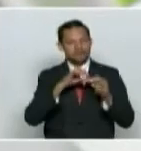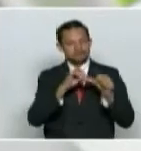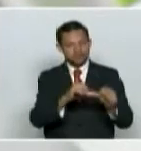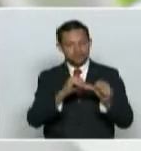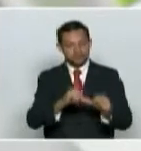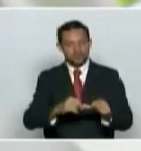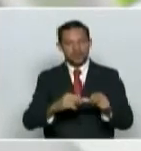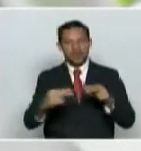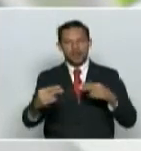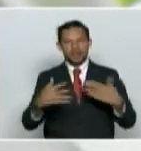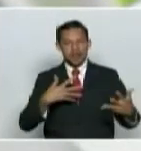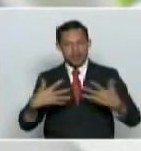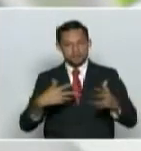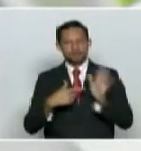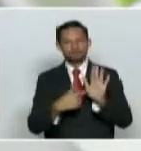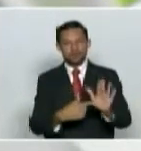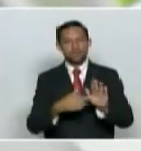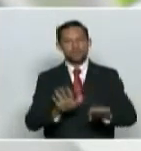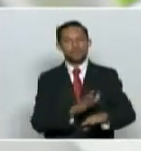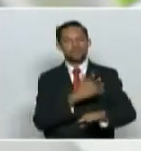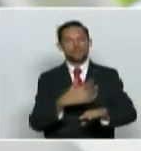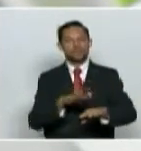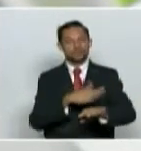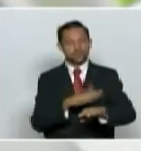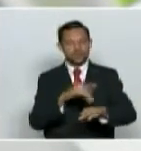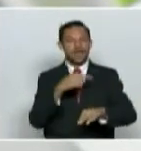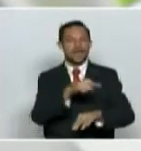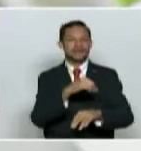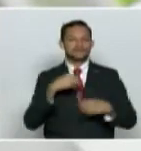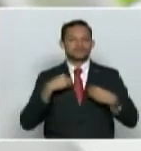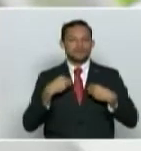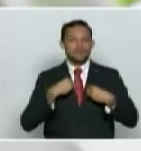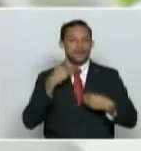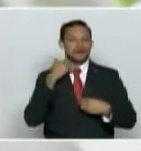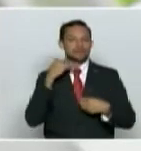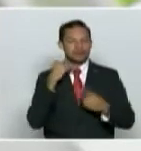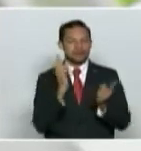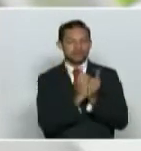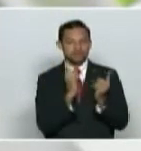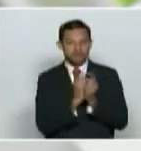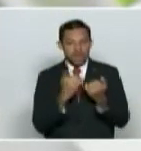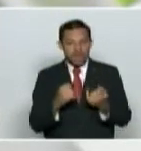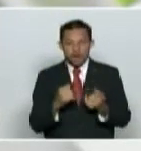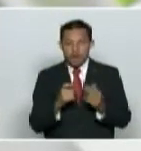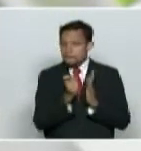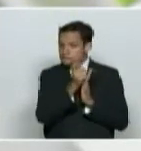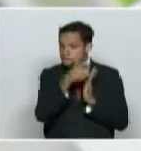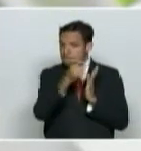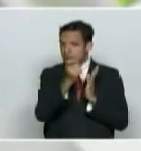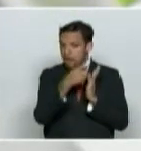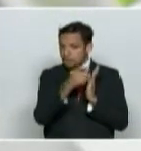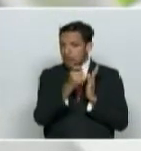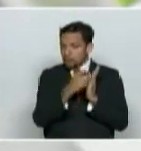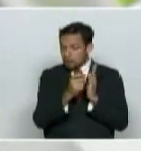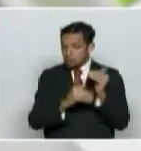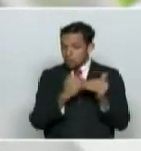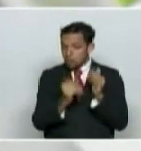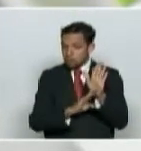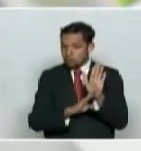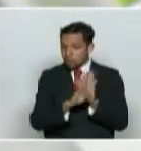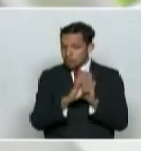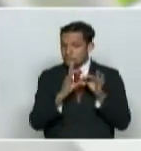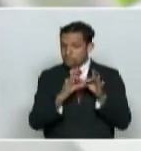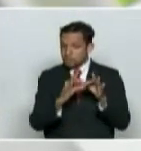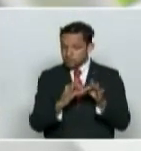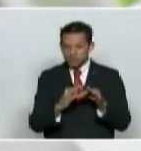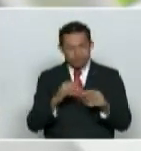ya estuve en la primera convocatoria, que fue en Armenia. Y bendito Dios, hasta ahora hoy que estoy aquí en la ciudad de Pereira,